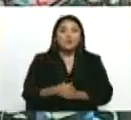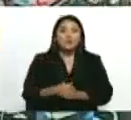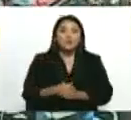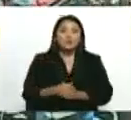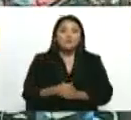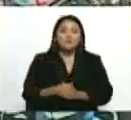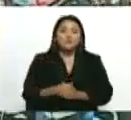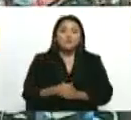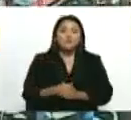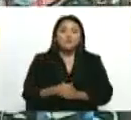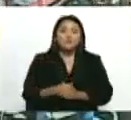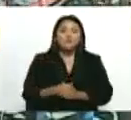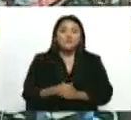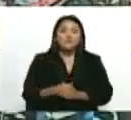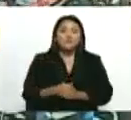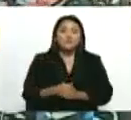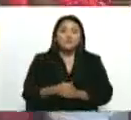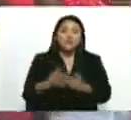pueblo.